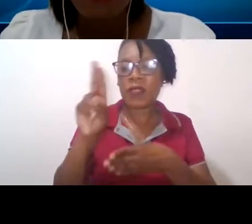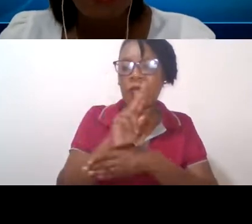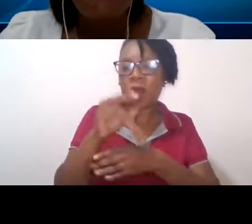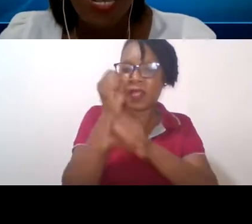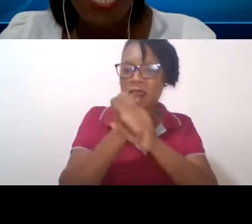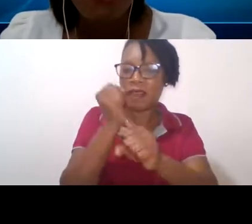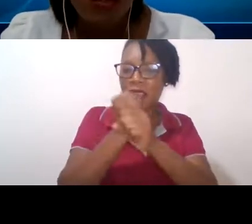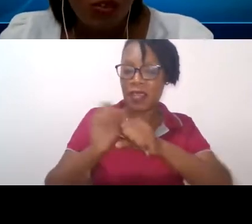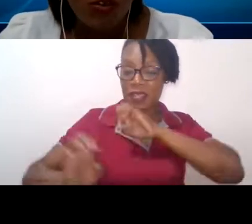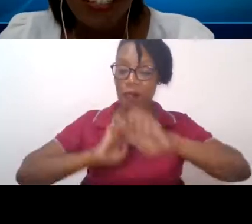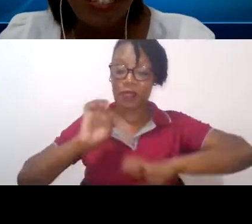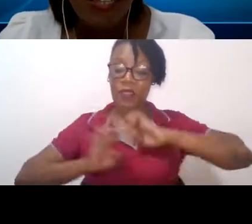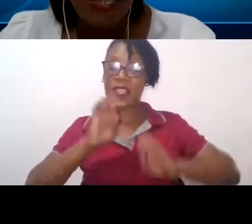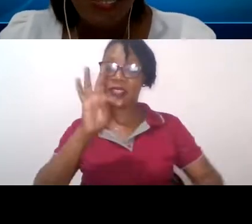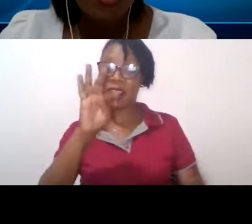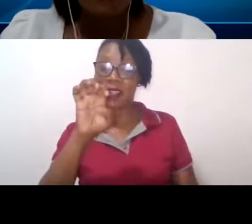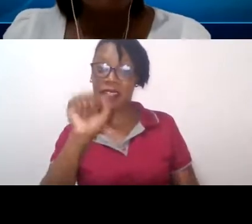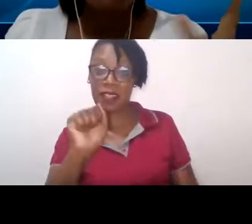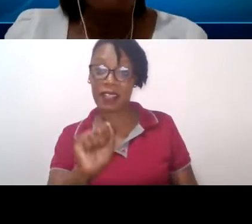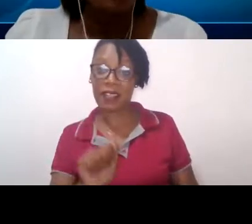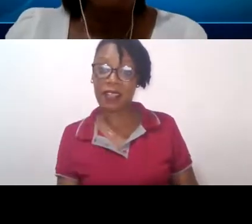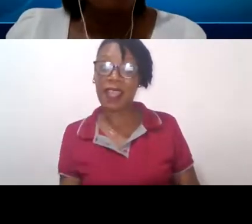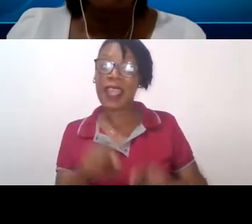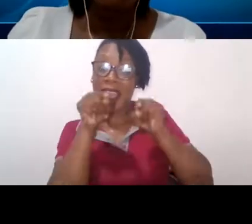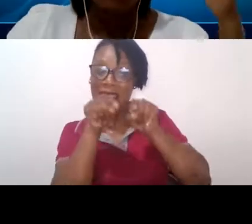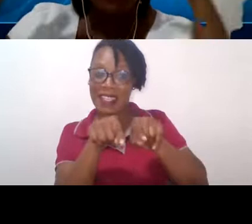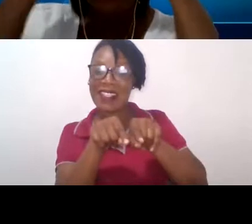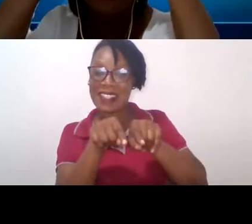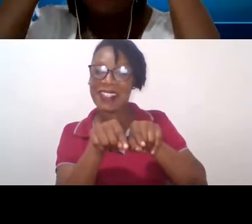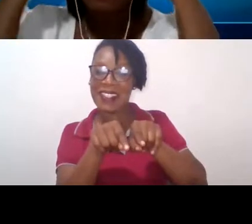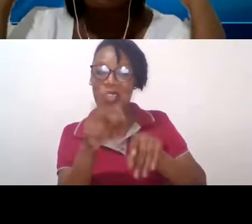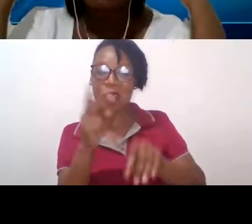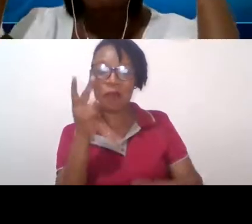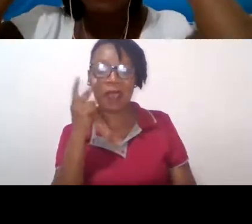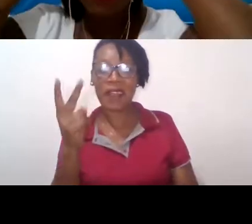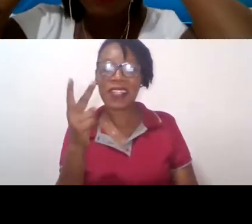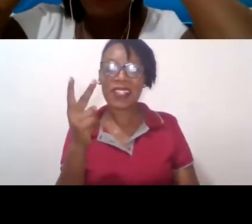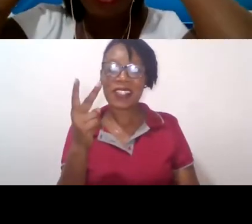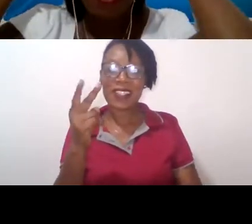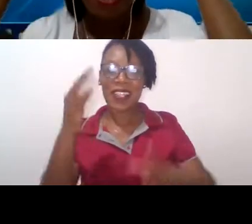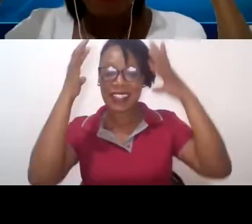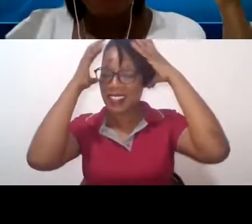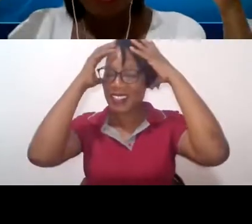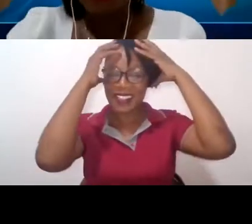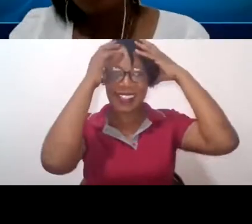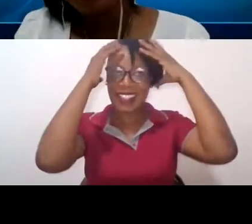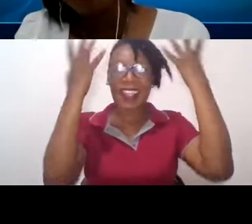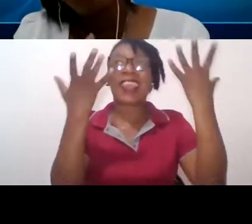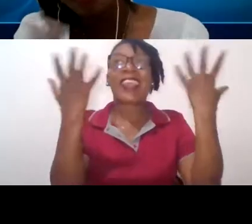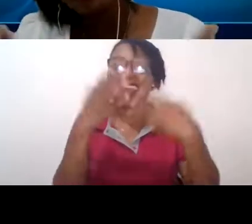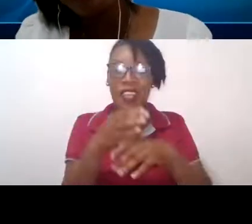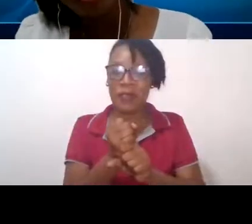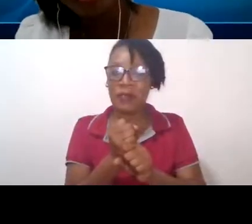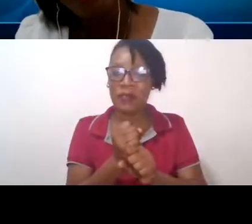para trabajar las emociones? Y aquí es donde, por ejemplo, vemos el muñequito agarrándose la cabeza y decimos, ¿ahora qué hago? Me